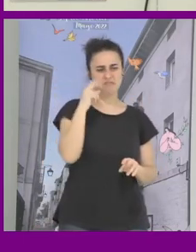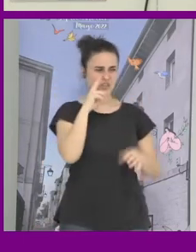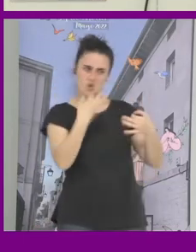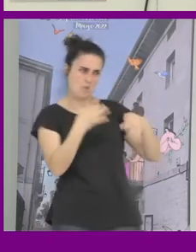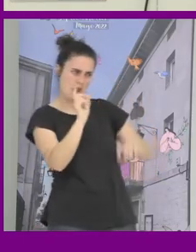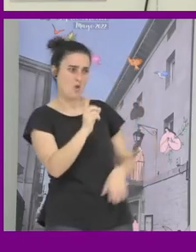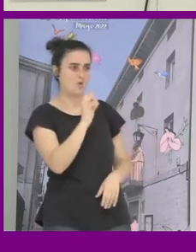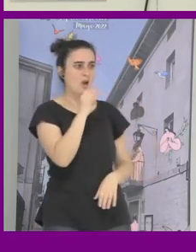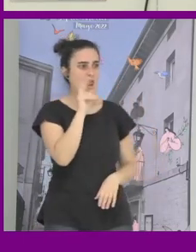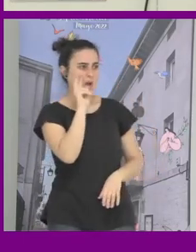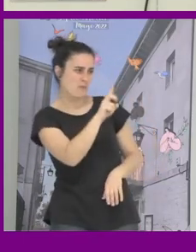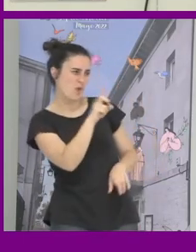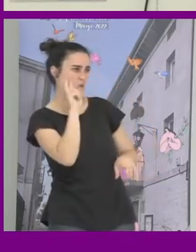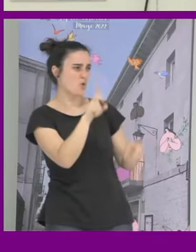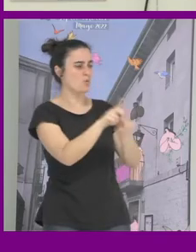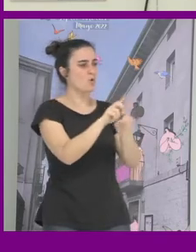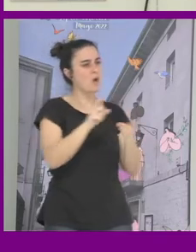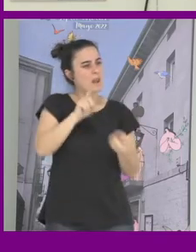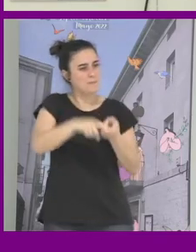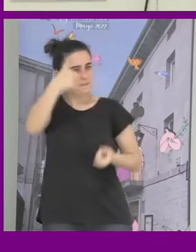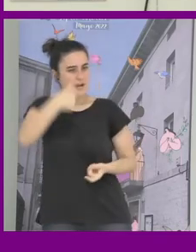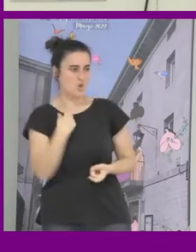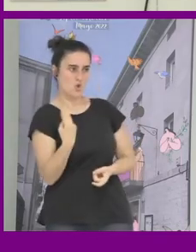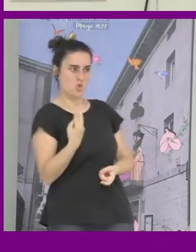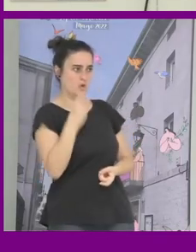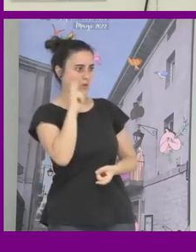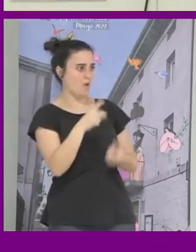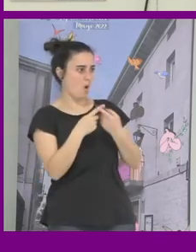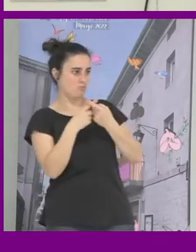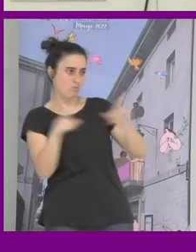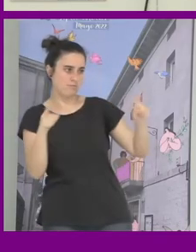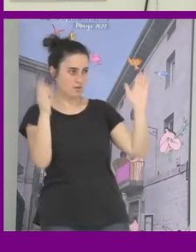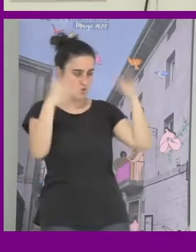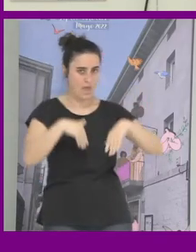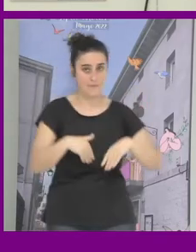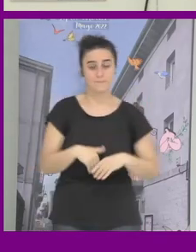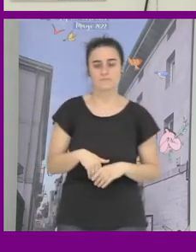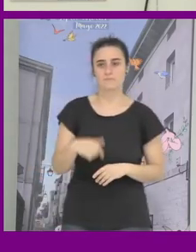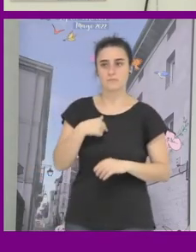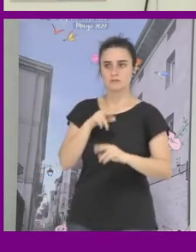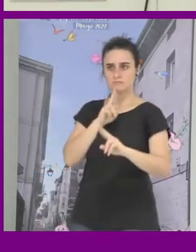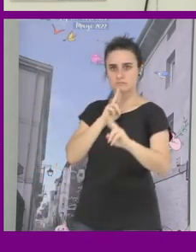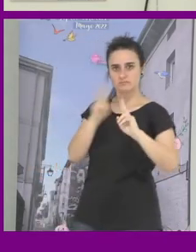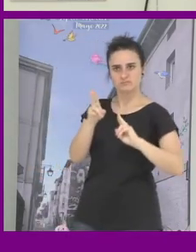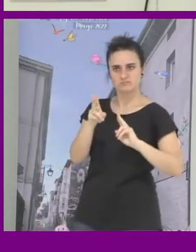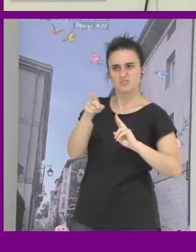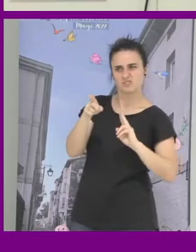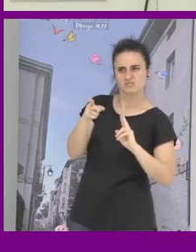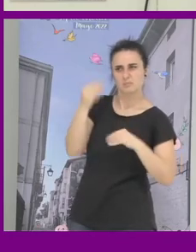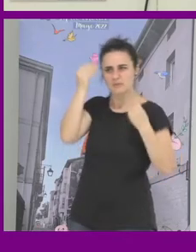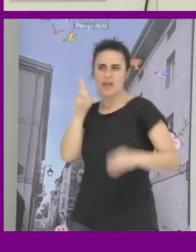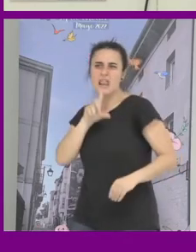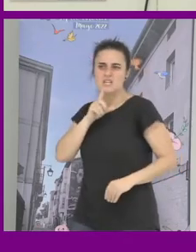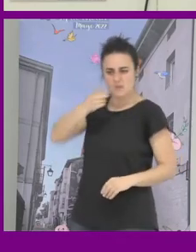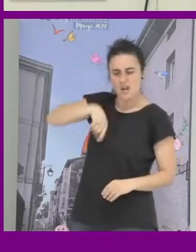veo y nos veo a mi marido y a mí, veo que no somos tan distintos. Y yo les contestaba, ¿cómo pensabas que éramos las lesbianas?